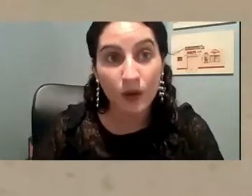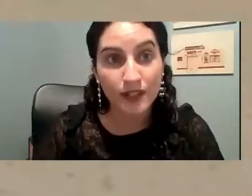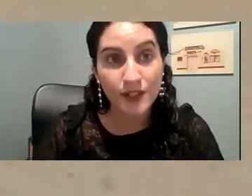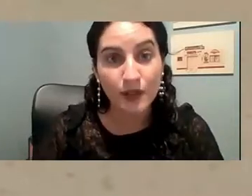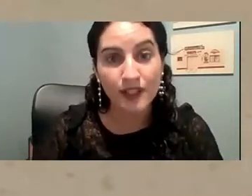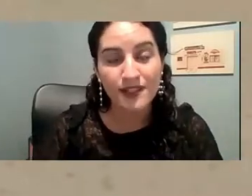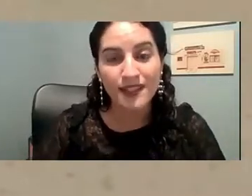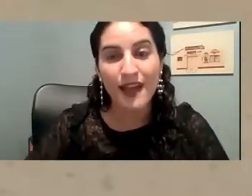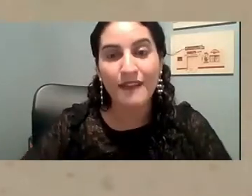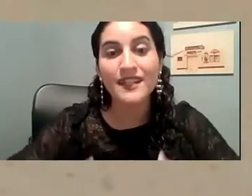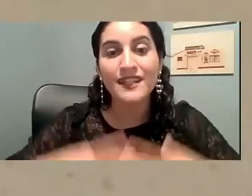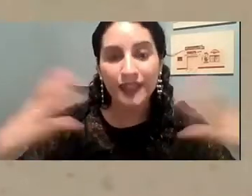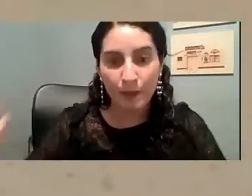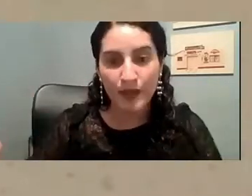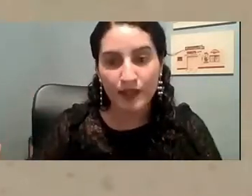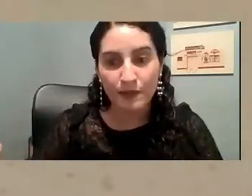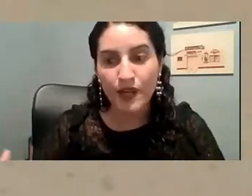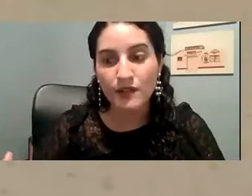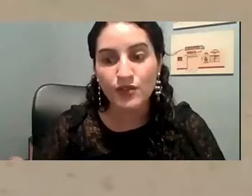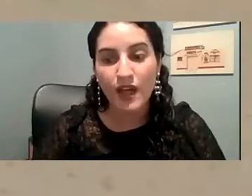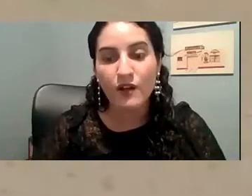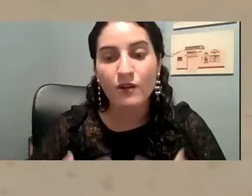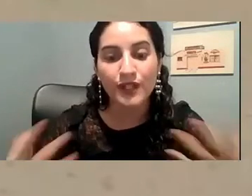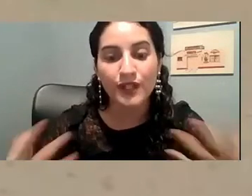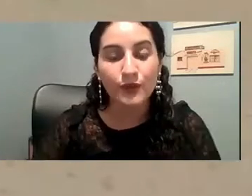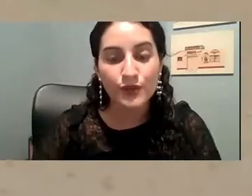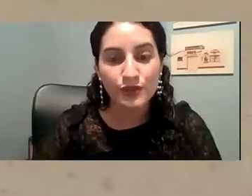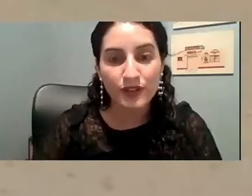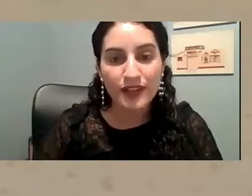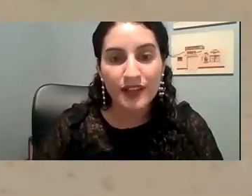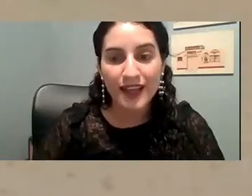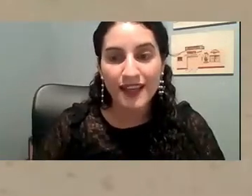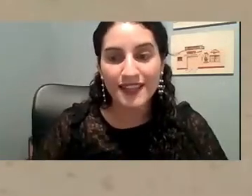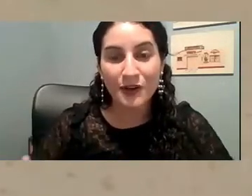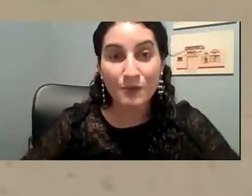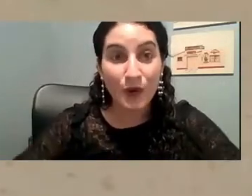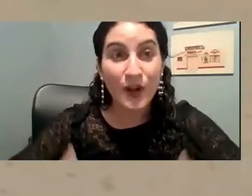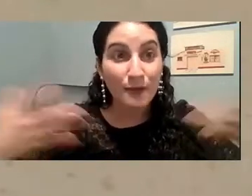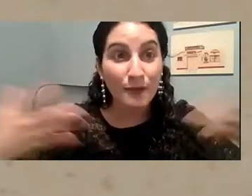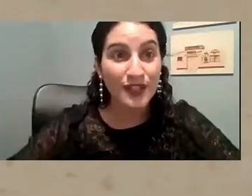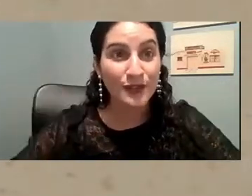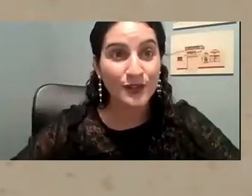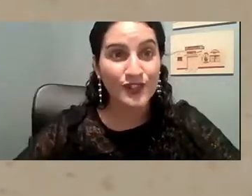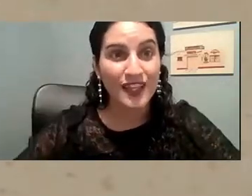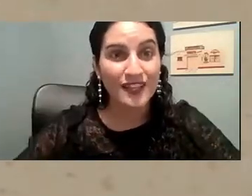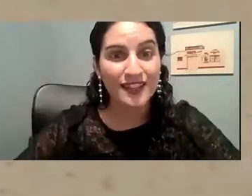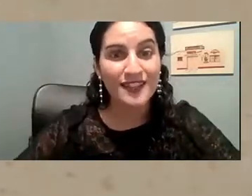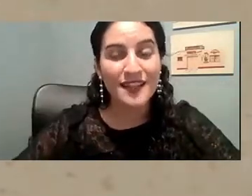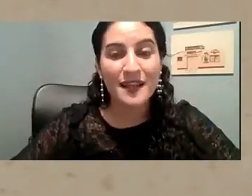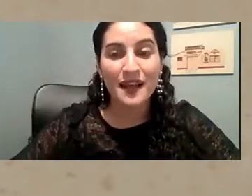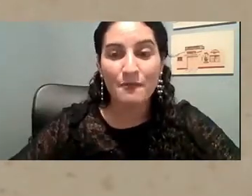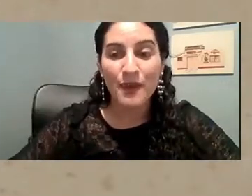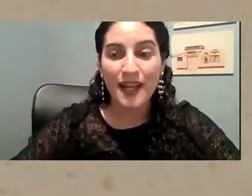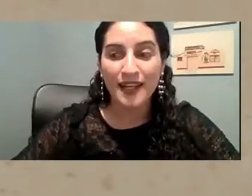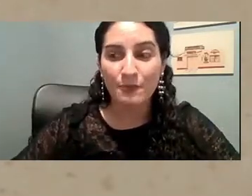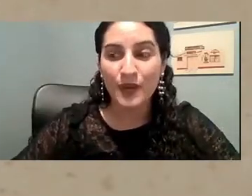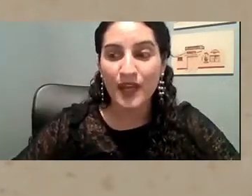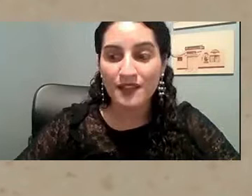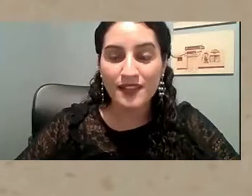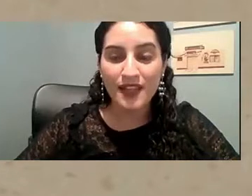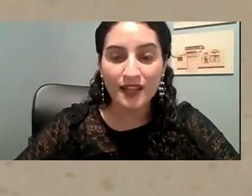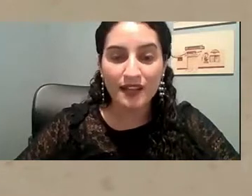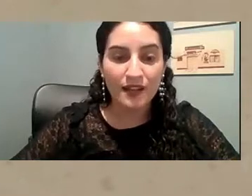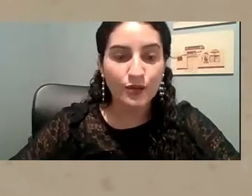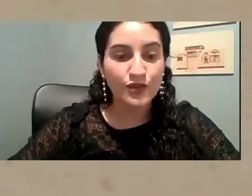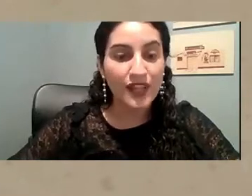las colecciones y abrirlas para que puedan usarlas como recurso, es que convocamos a los docentes para que